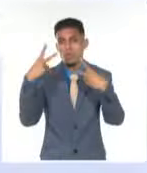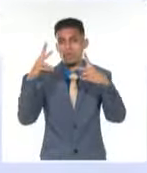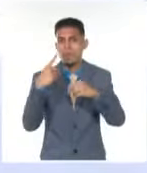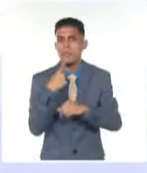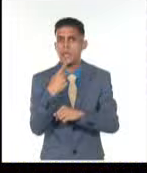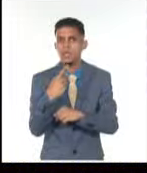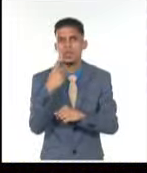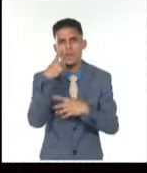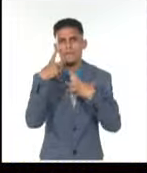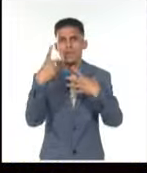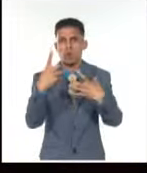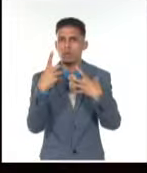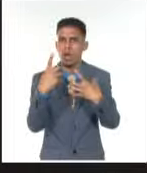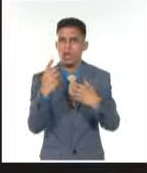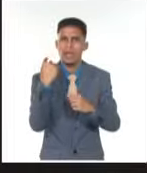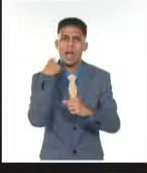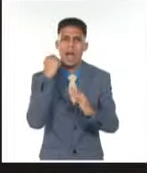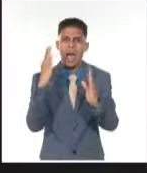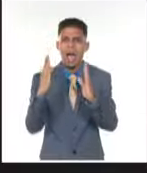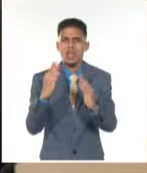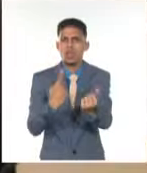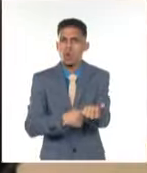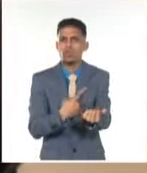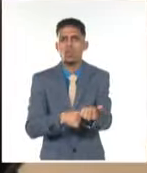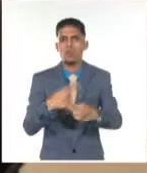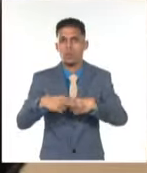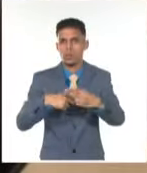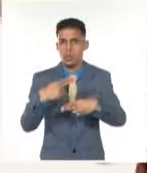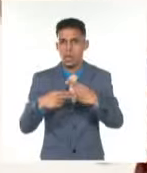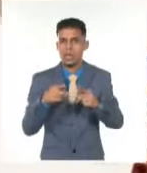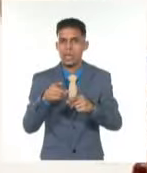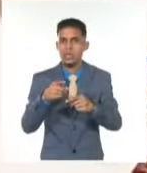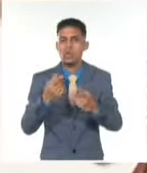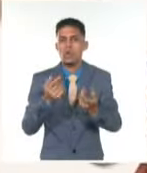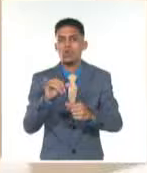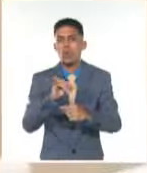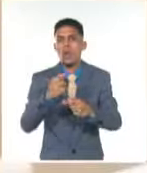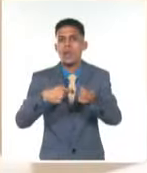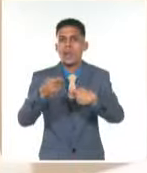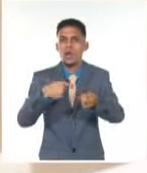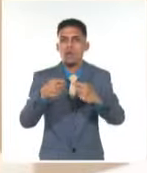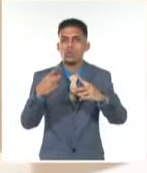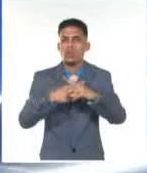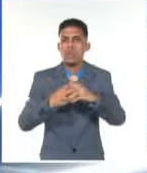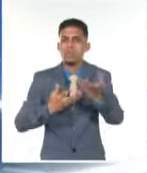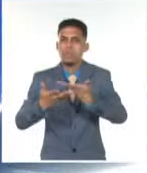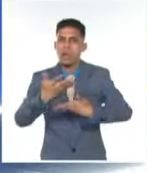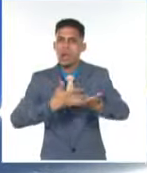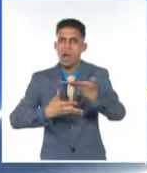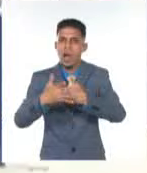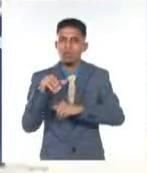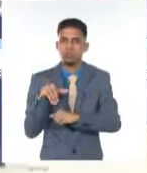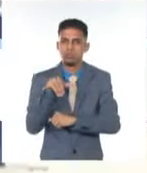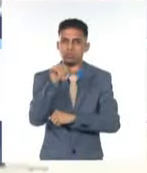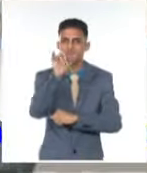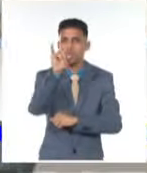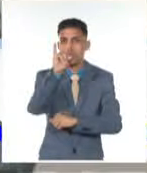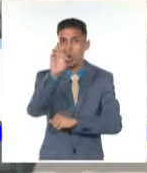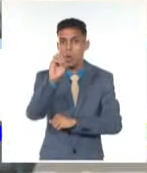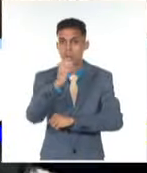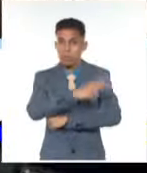que abre oportunidades e intercambios a la aeronáutica a escala regional y mundial. Delegaciones de más de 90